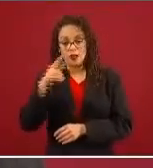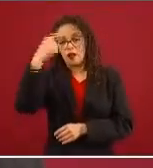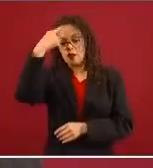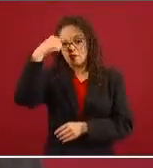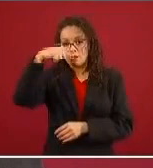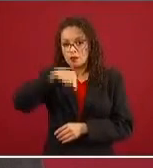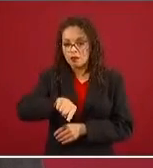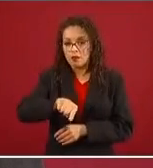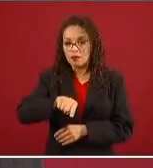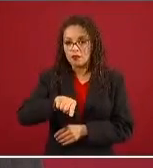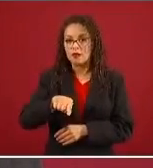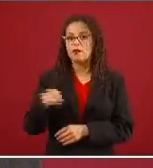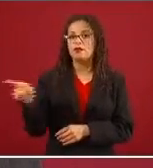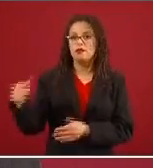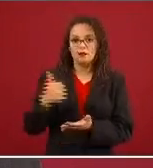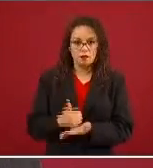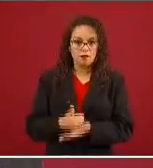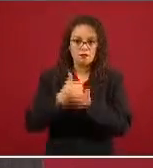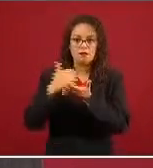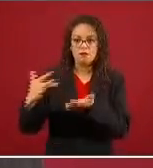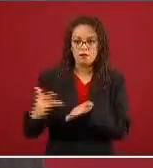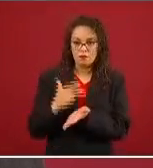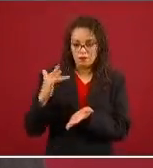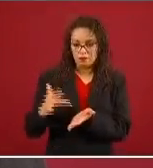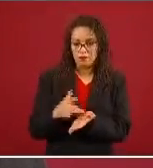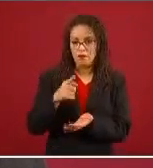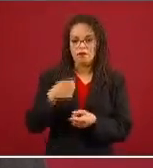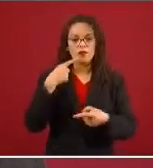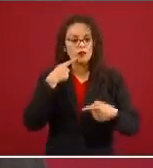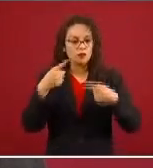hablando con